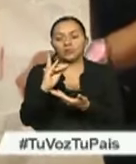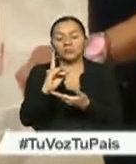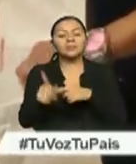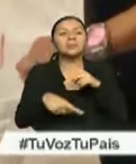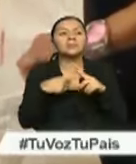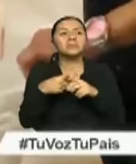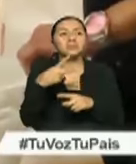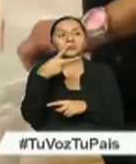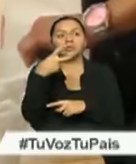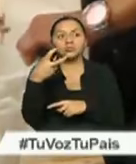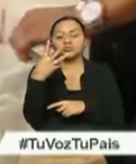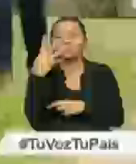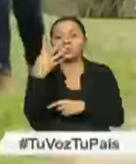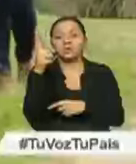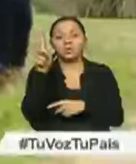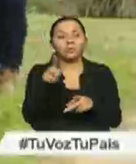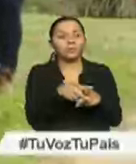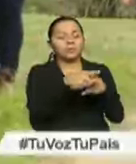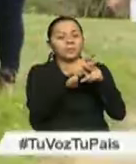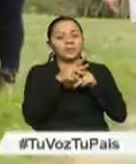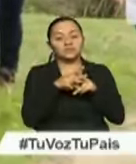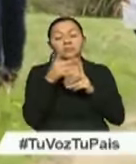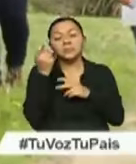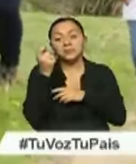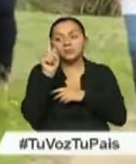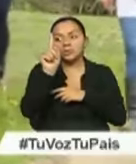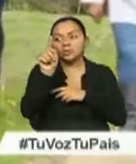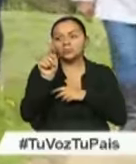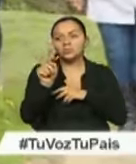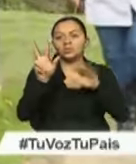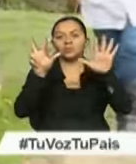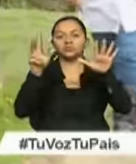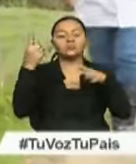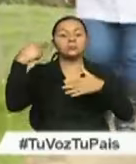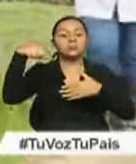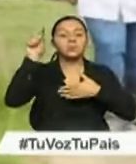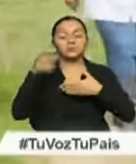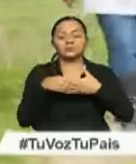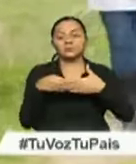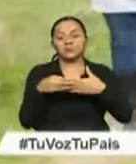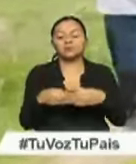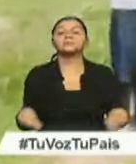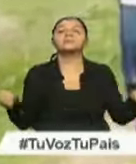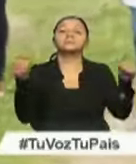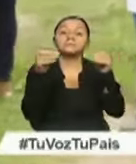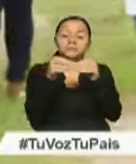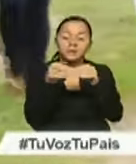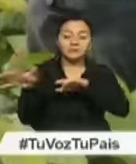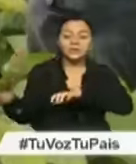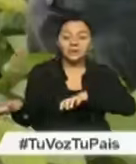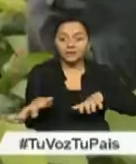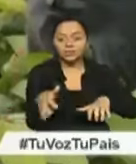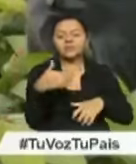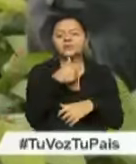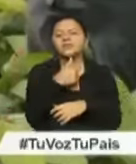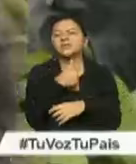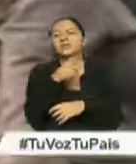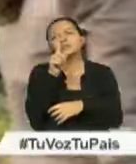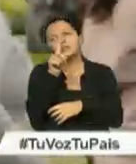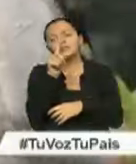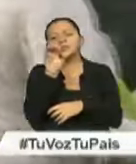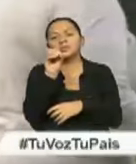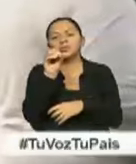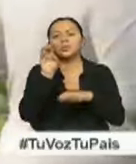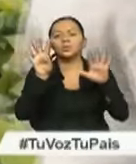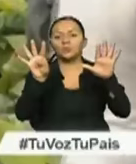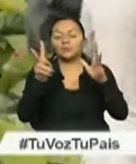con 241 créditos por 1.8 millones de dólares, mientras que el sector agrícola tiene más de 109